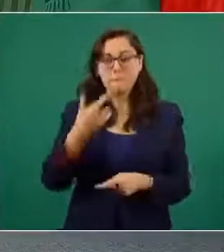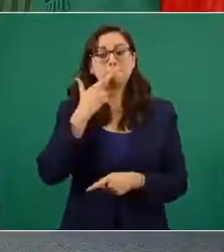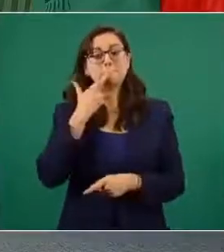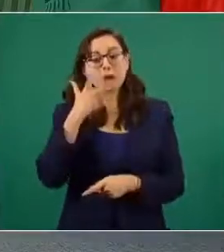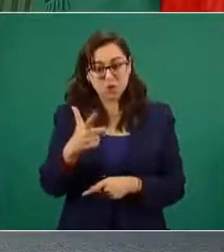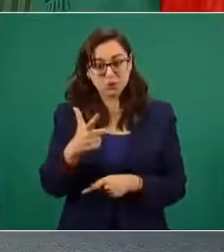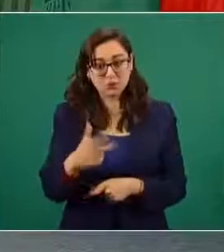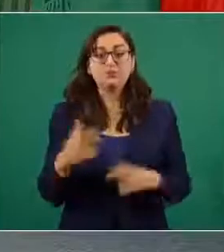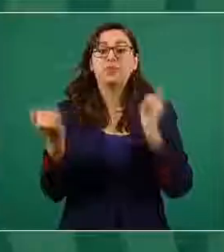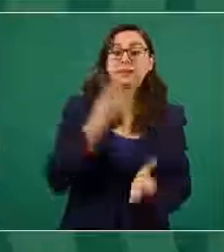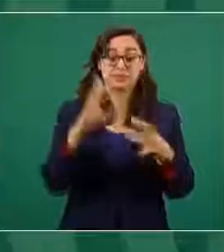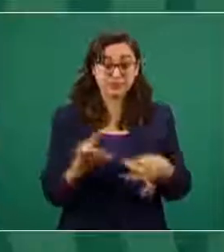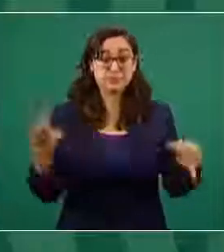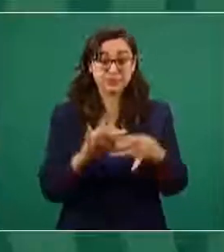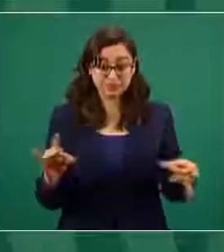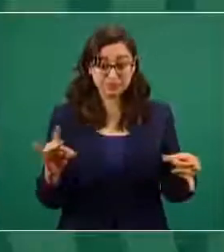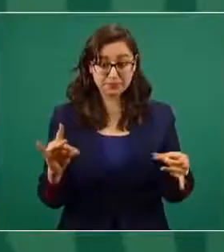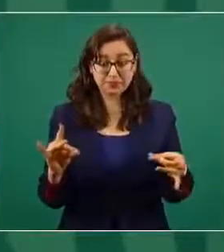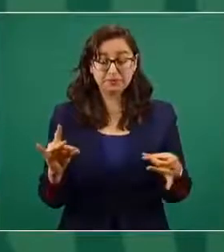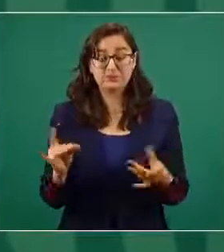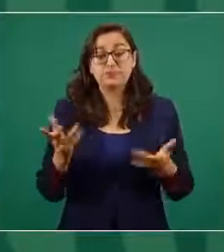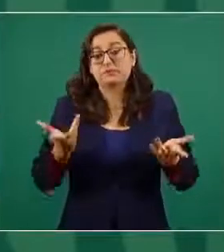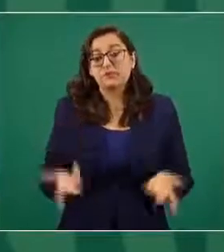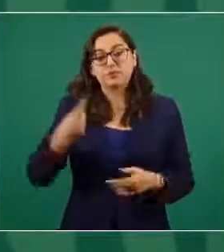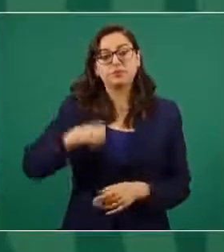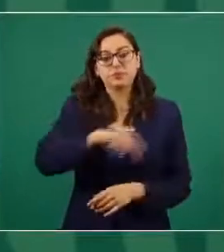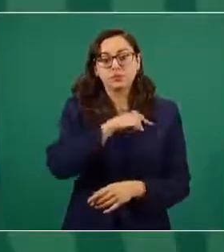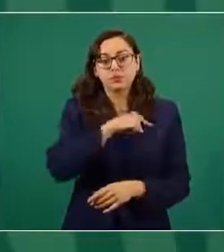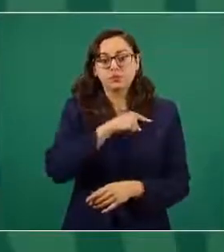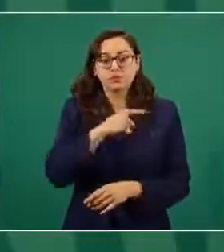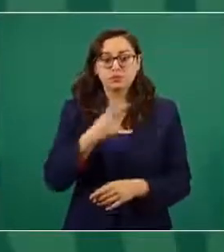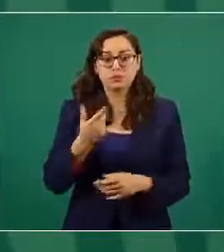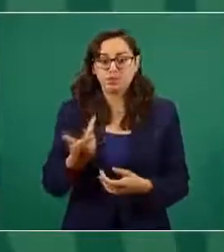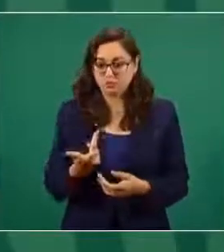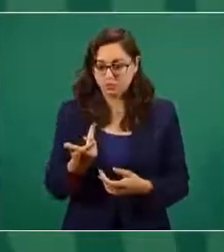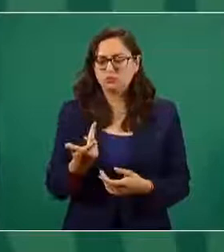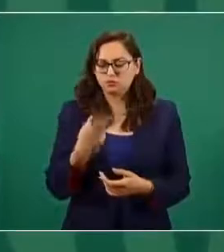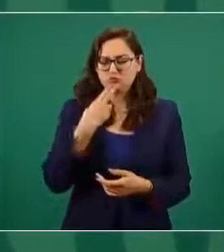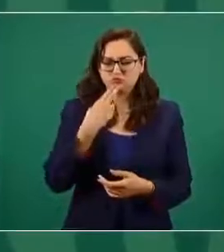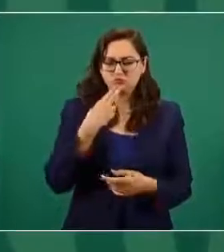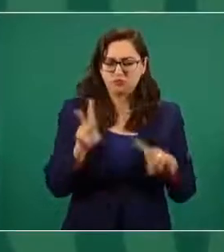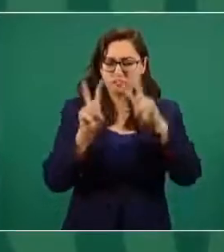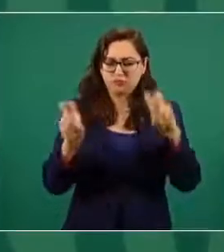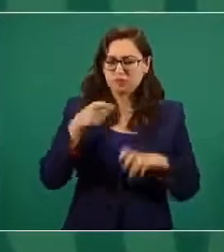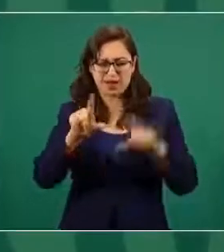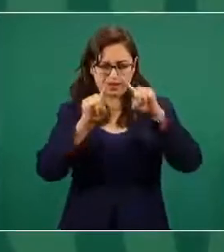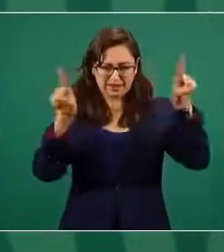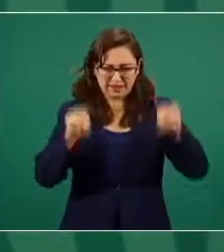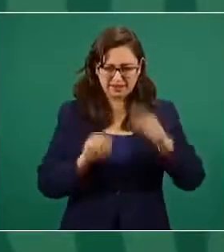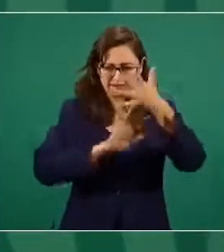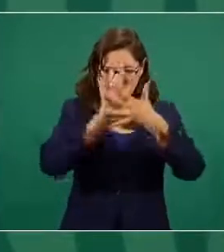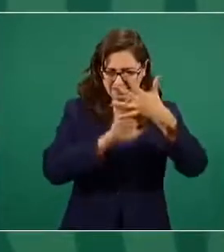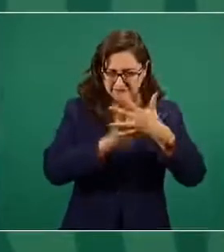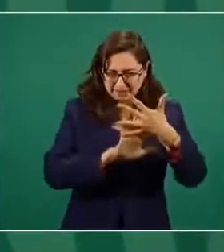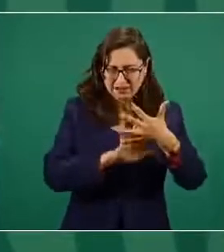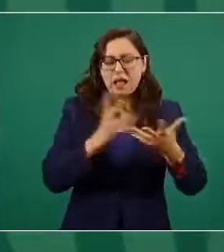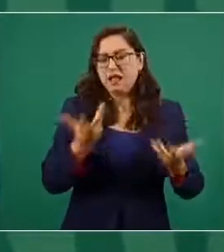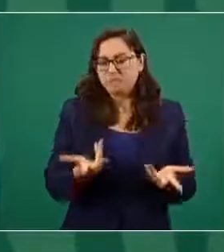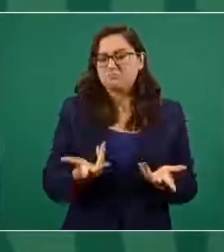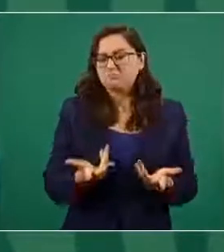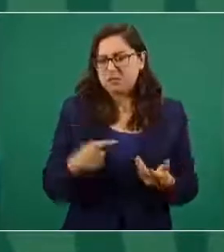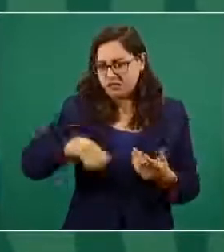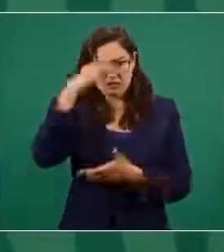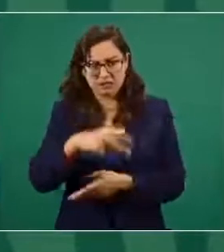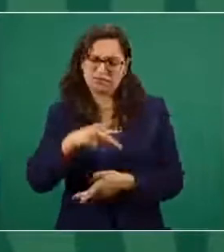hacer y lo seguiremos haciendo una y otra vez, en términos prácticos hemos implementado este tema del QR. No es un tema local, no es un tema de la Ciudad de México. La base del sistema de información